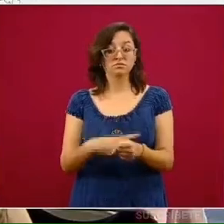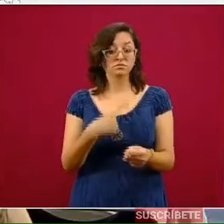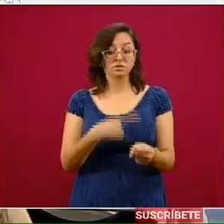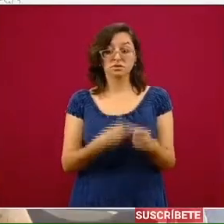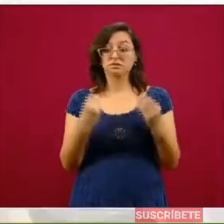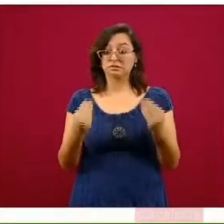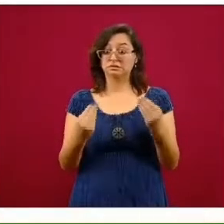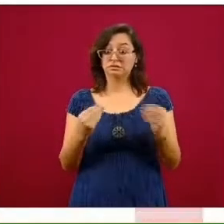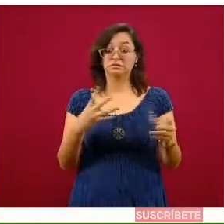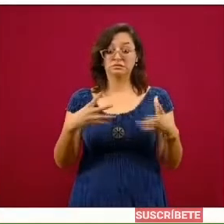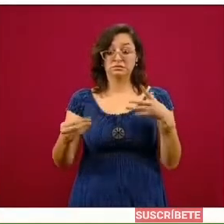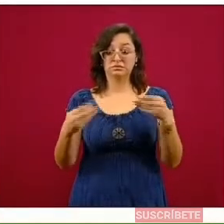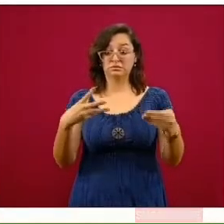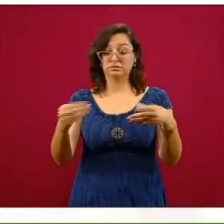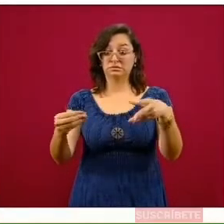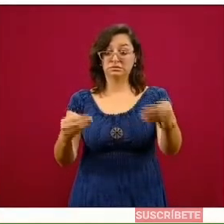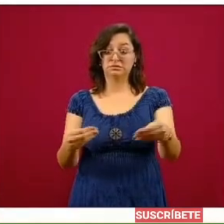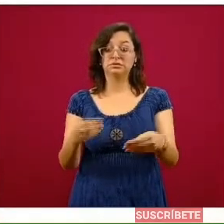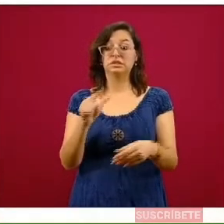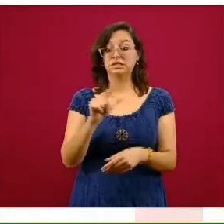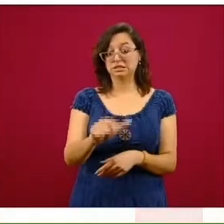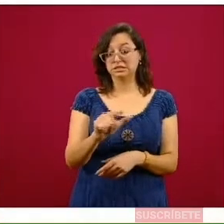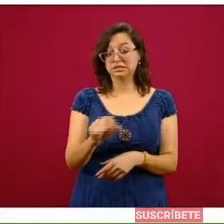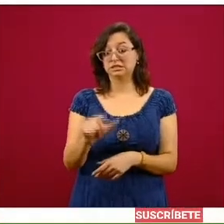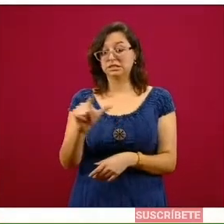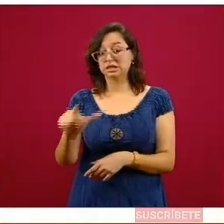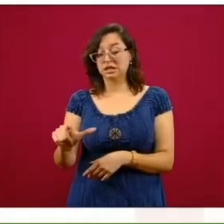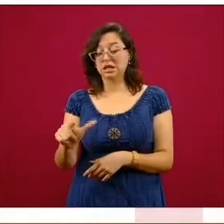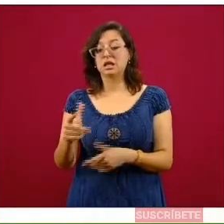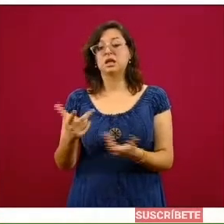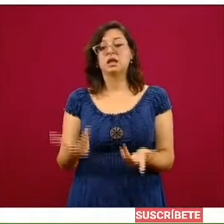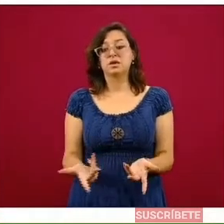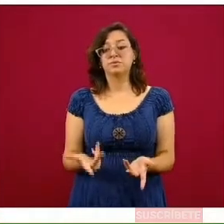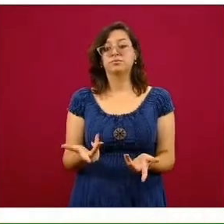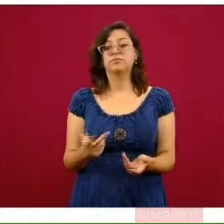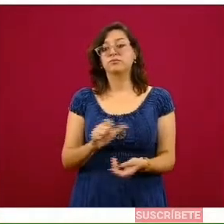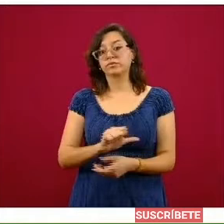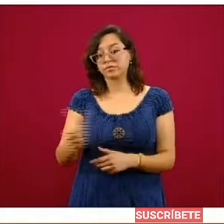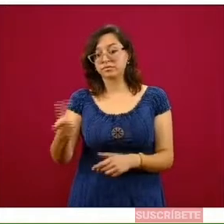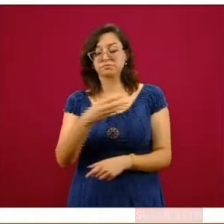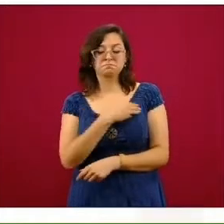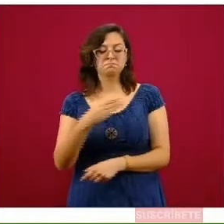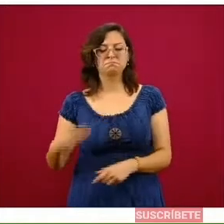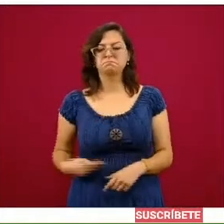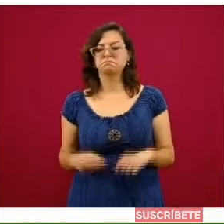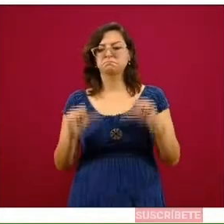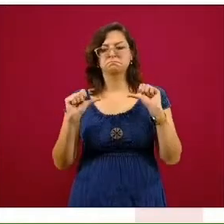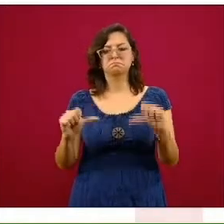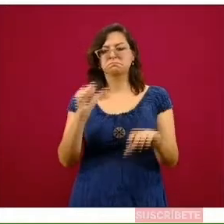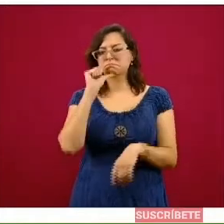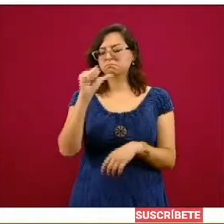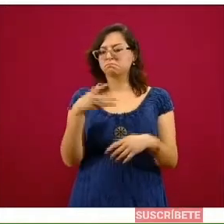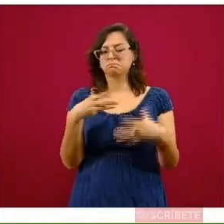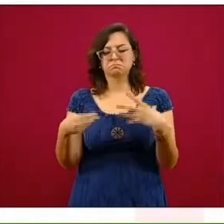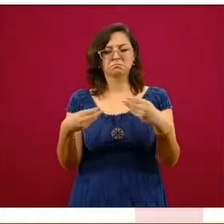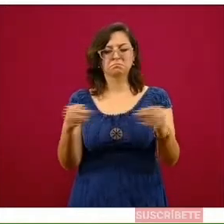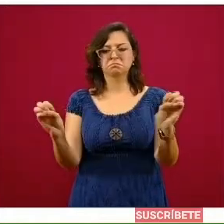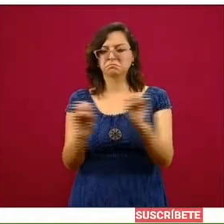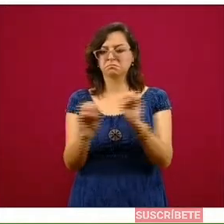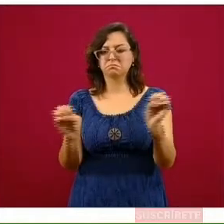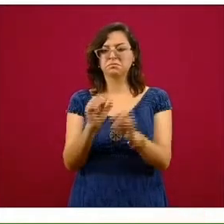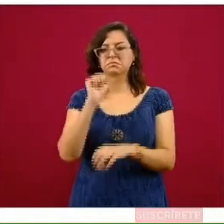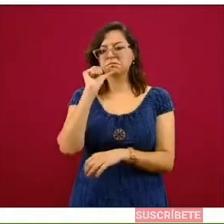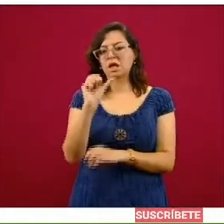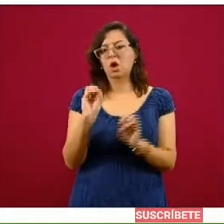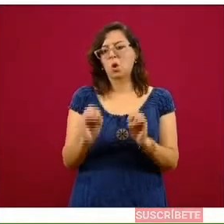intensidad importante que llega hasta los 17.7 en ambos lugares. Algunos municipios también que no tienen en este momento transmisión o la tienen